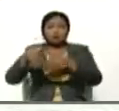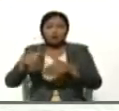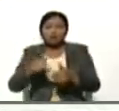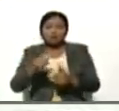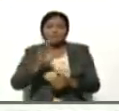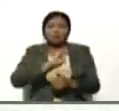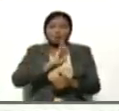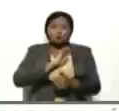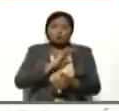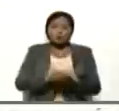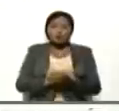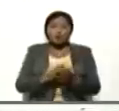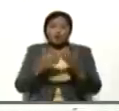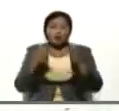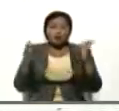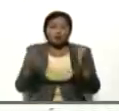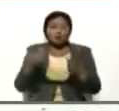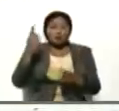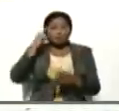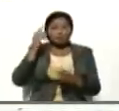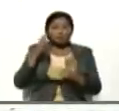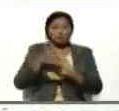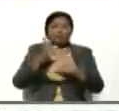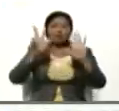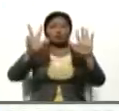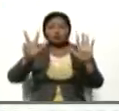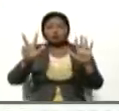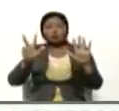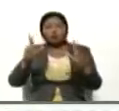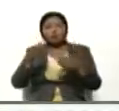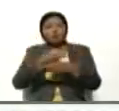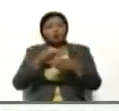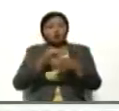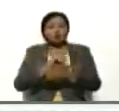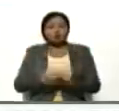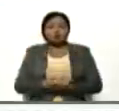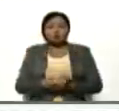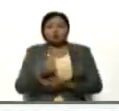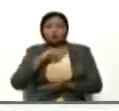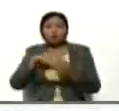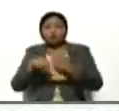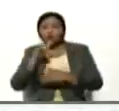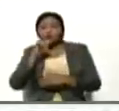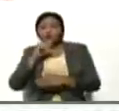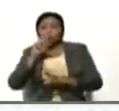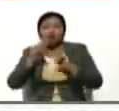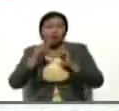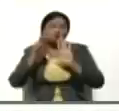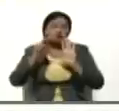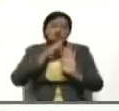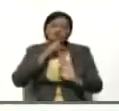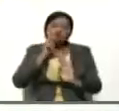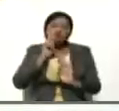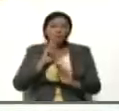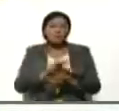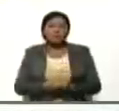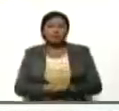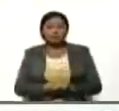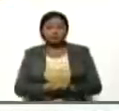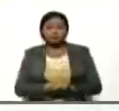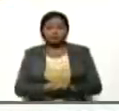primarias abiertas del día 8 de agosto, hemos ido anunciando algunos nombres.